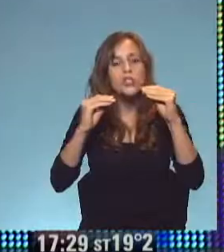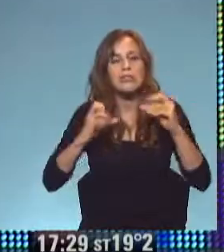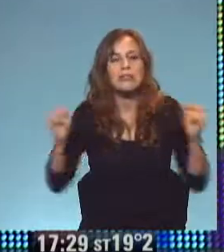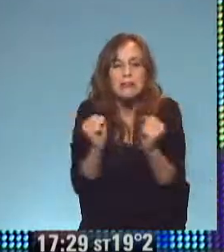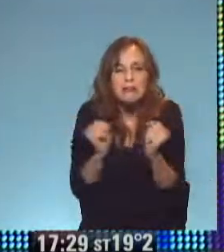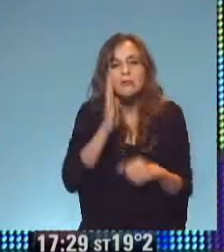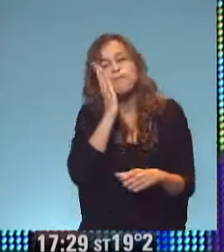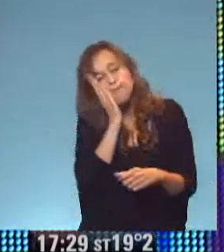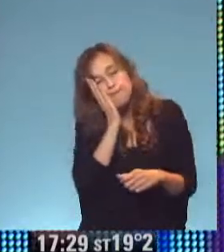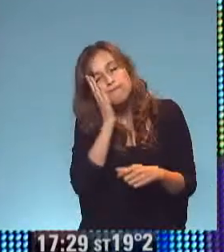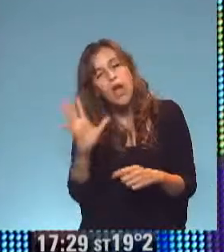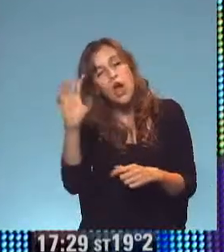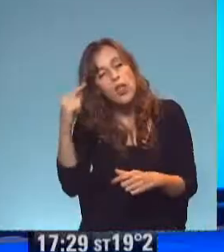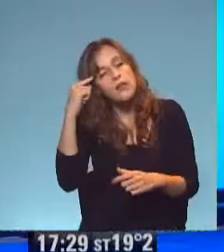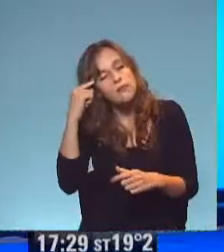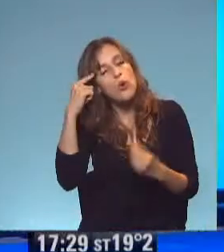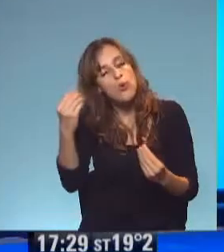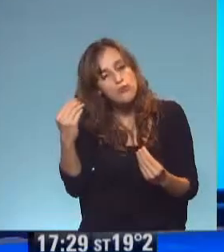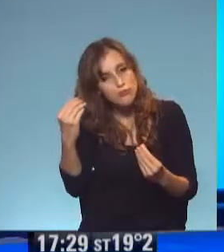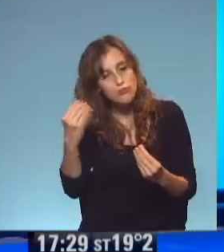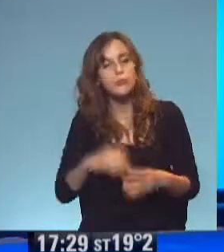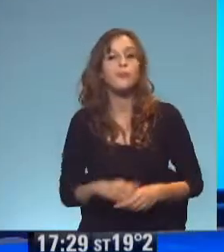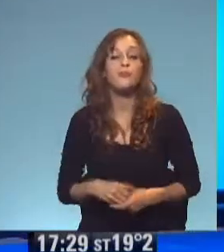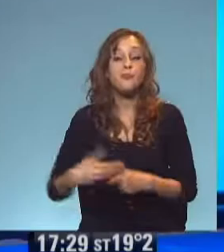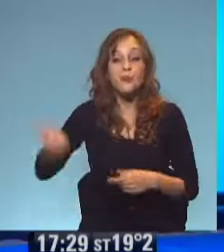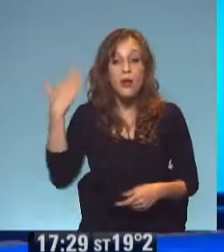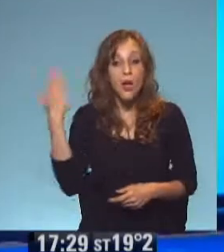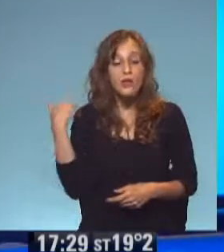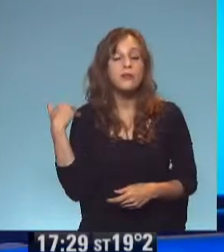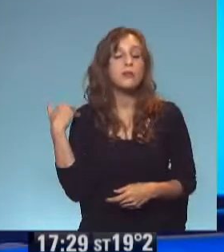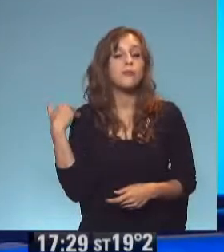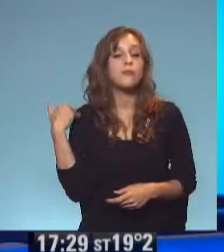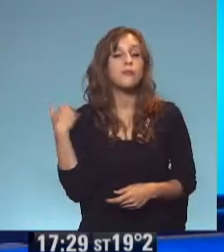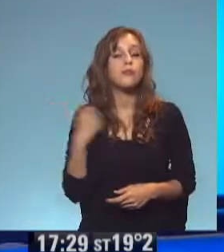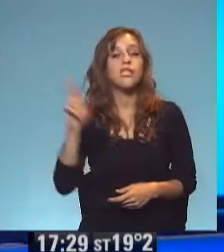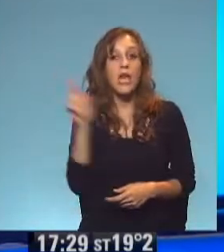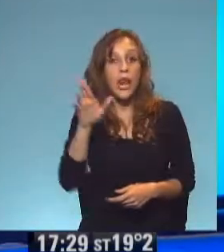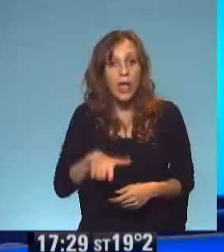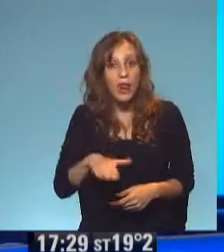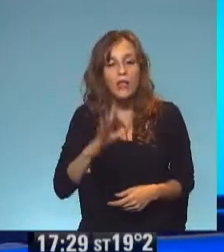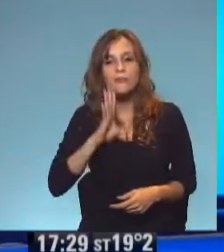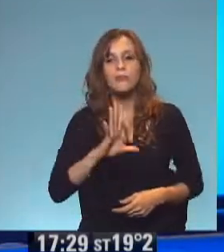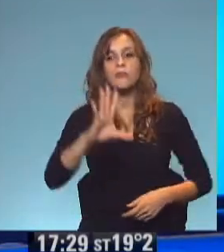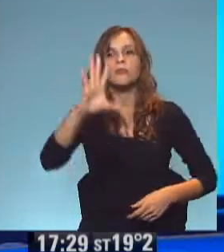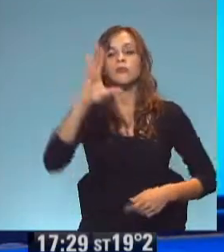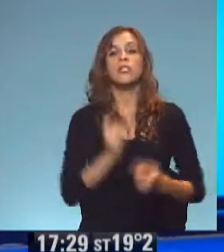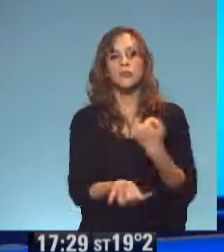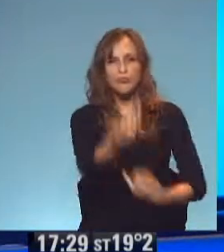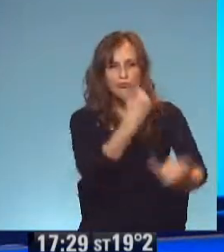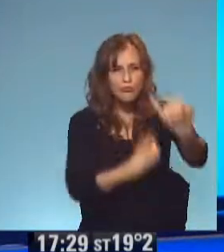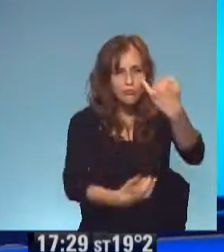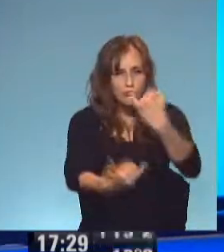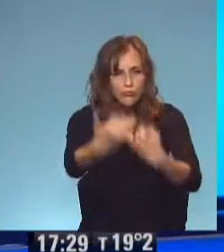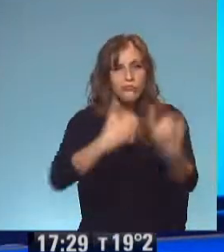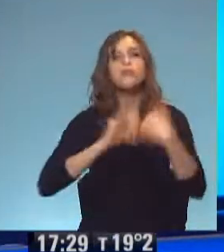invierno. Al principio, la niña guardó esas historias en su cabeza y las